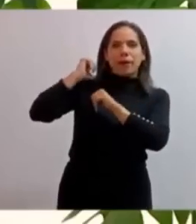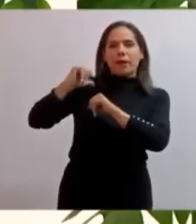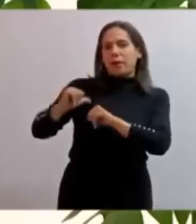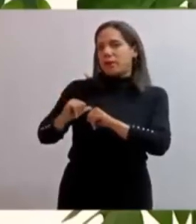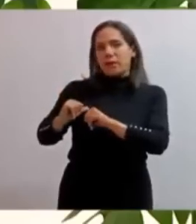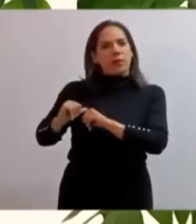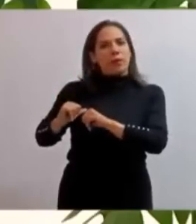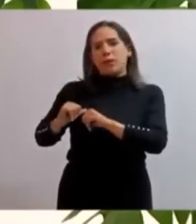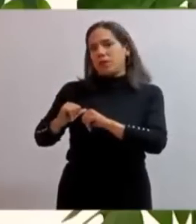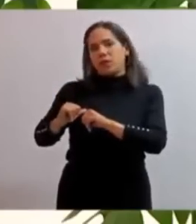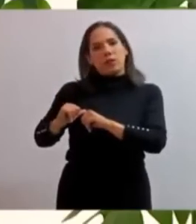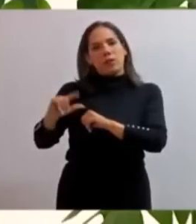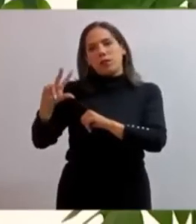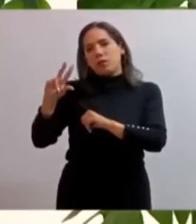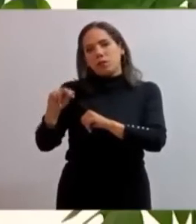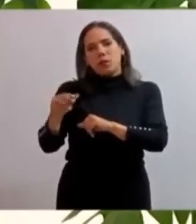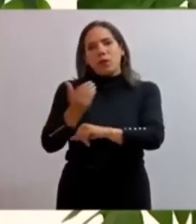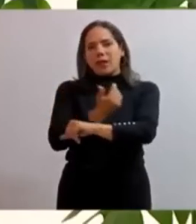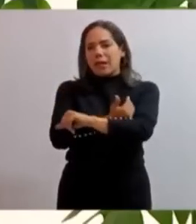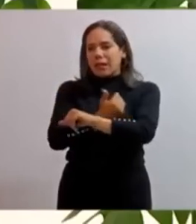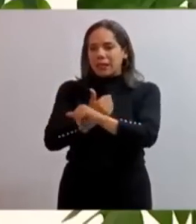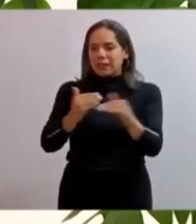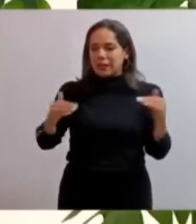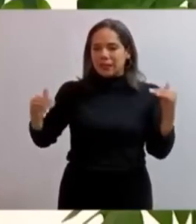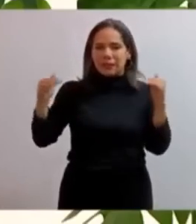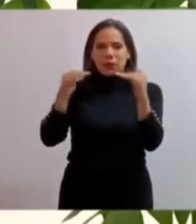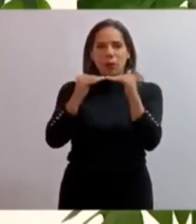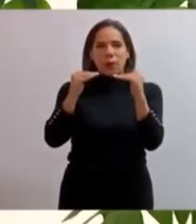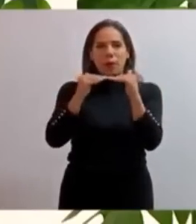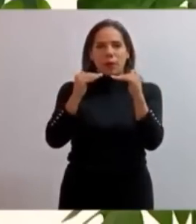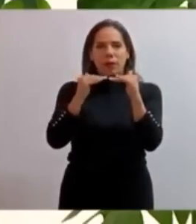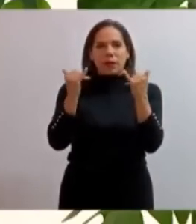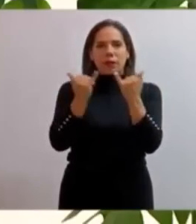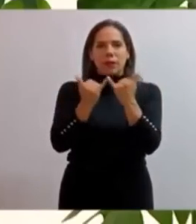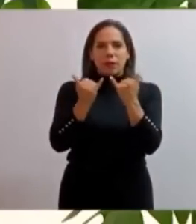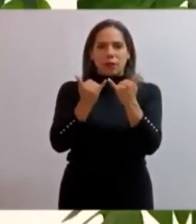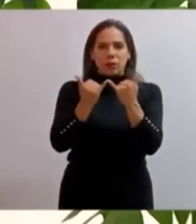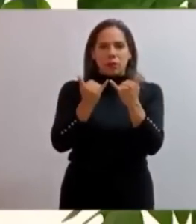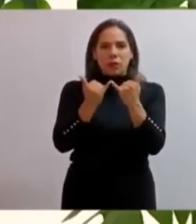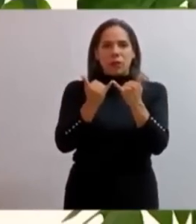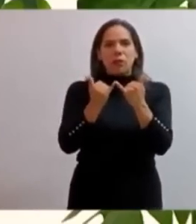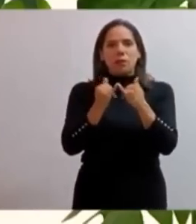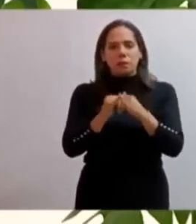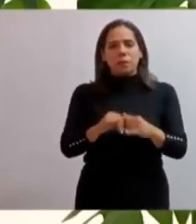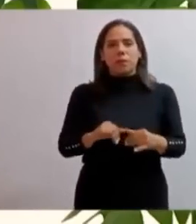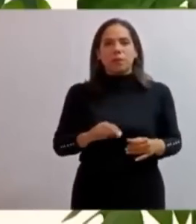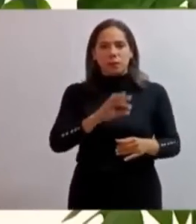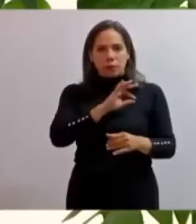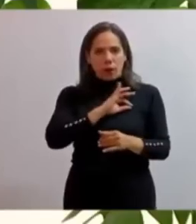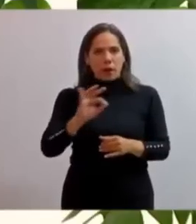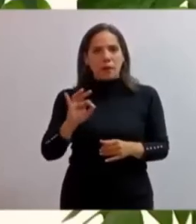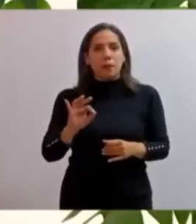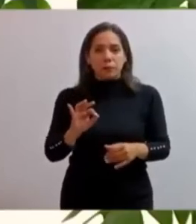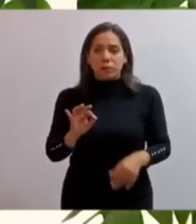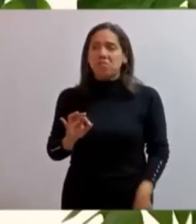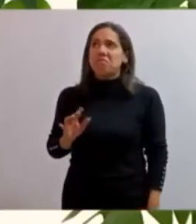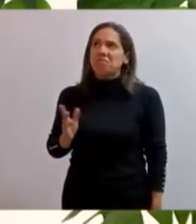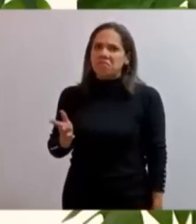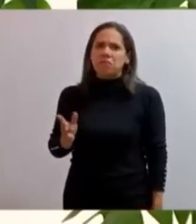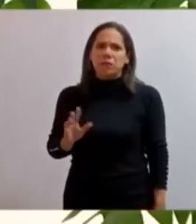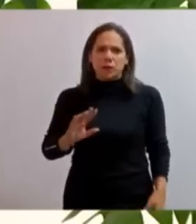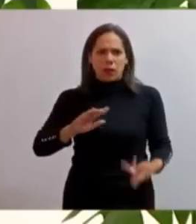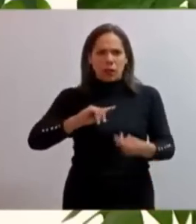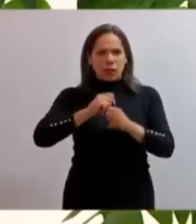venir de un trabajo de pares entre docentes. Si no lo logramos, va a ser muy difícil esta transformación